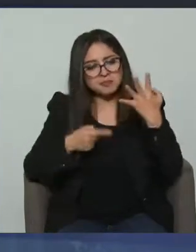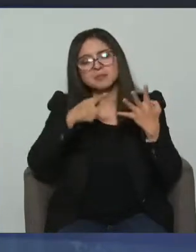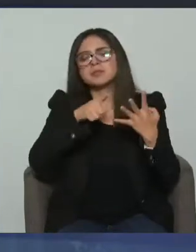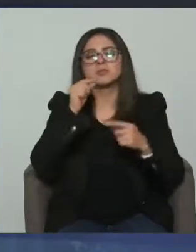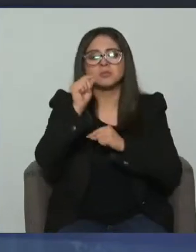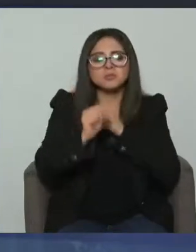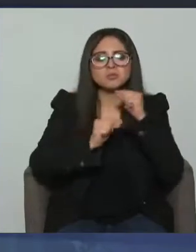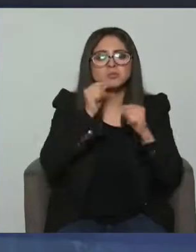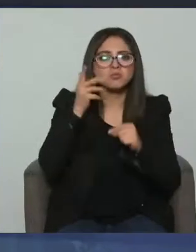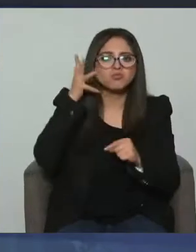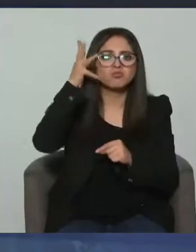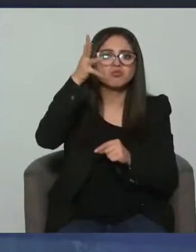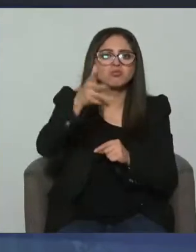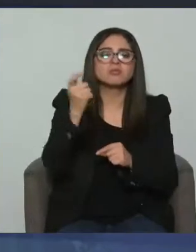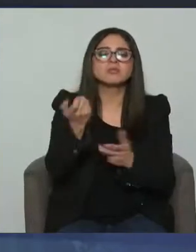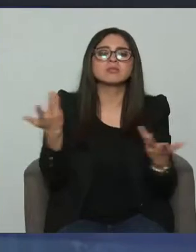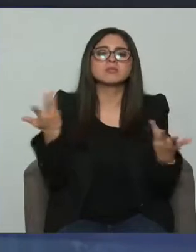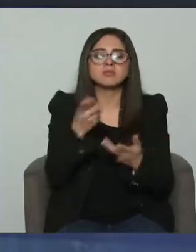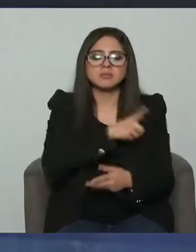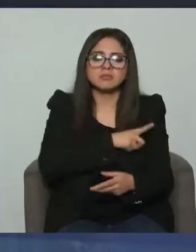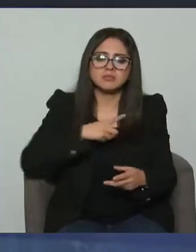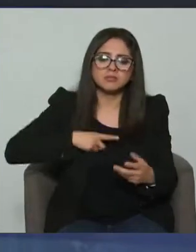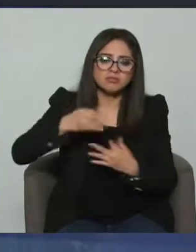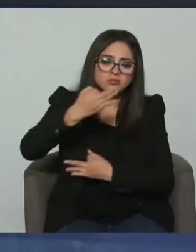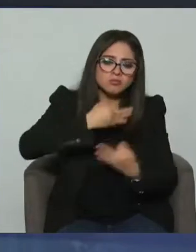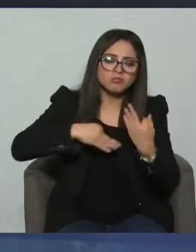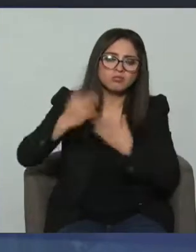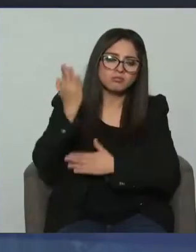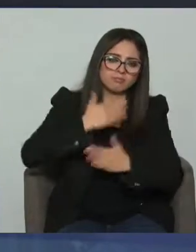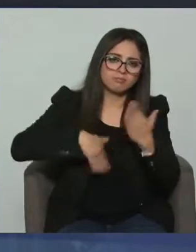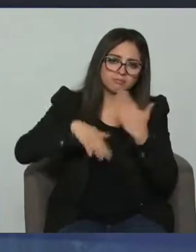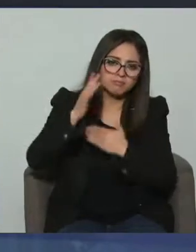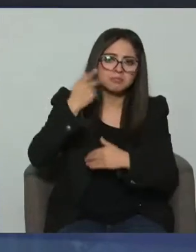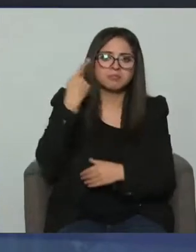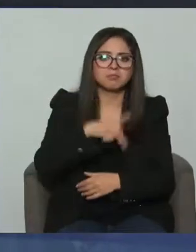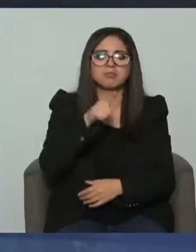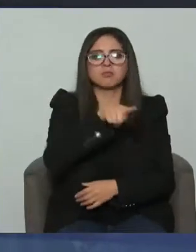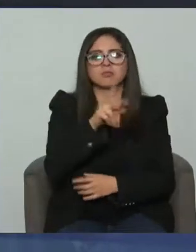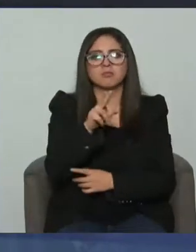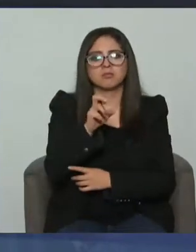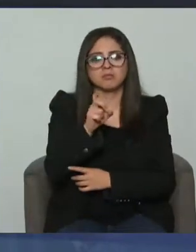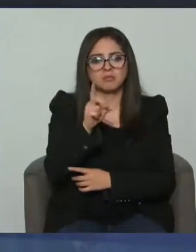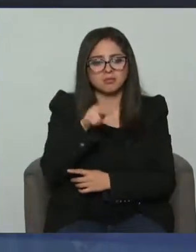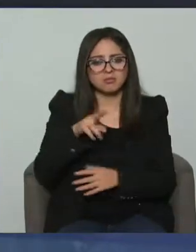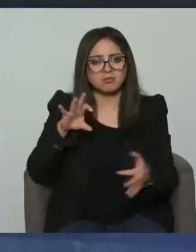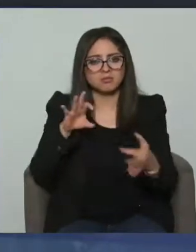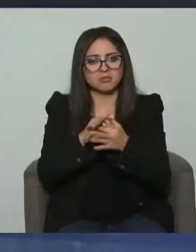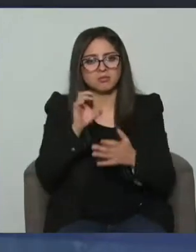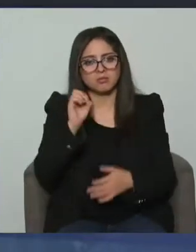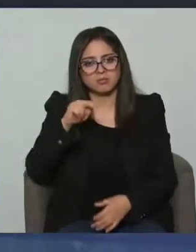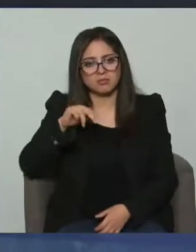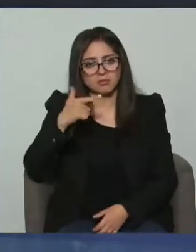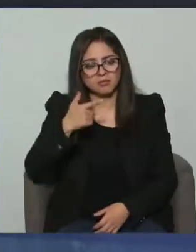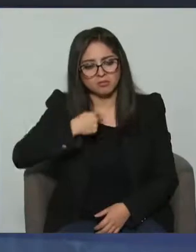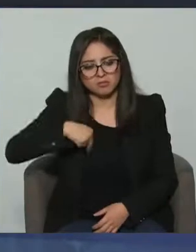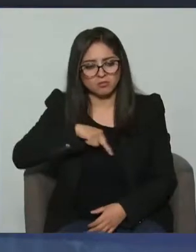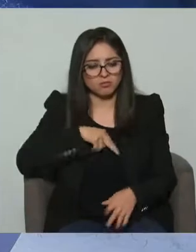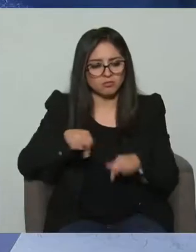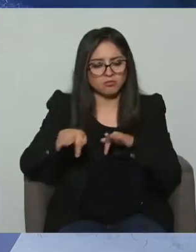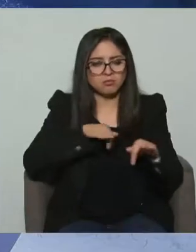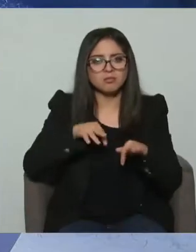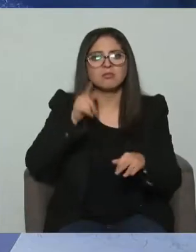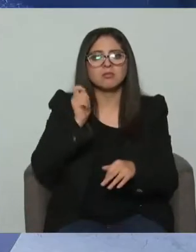los cuidadores, y que podamos de veras tener como avances importantes, ¿no? Una cosa que resultó el